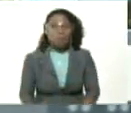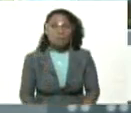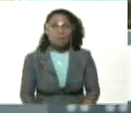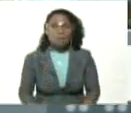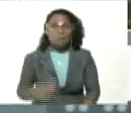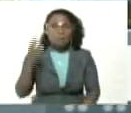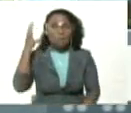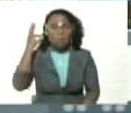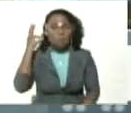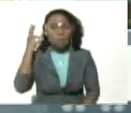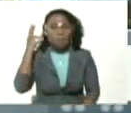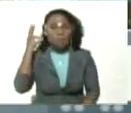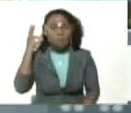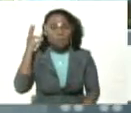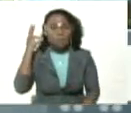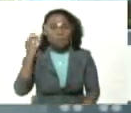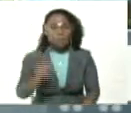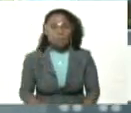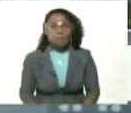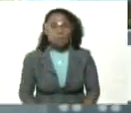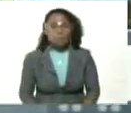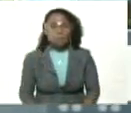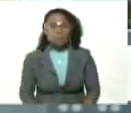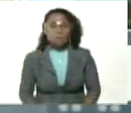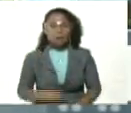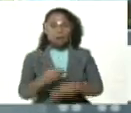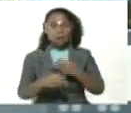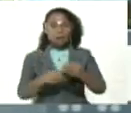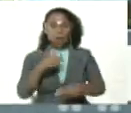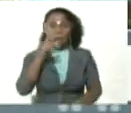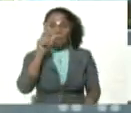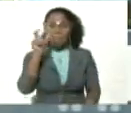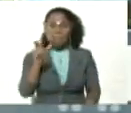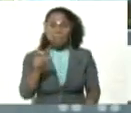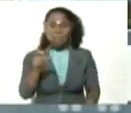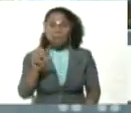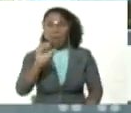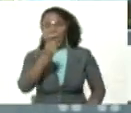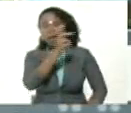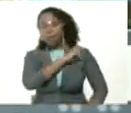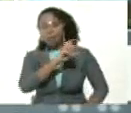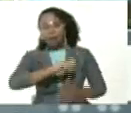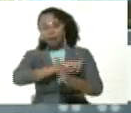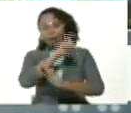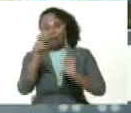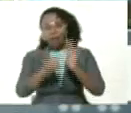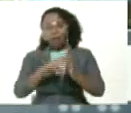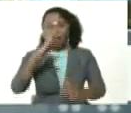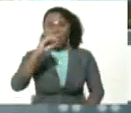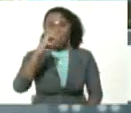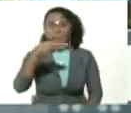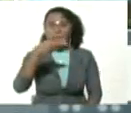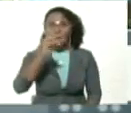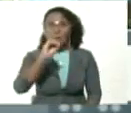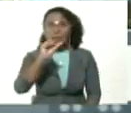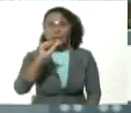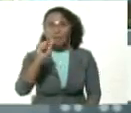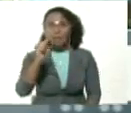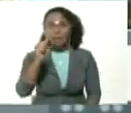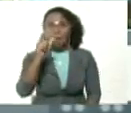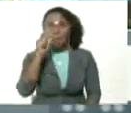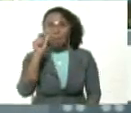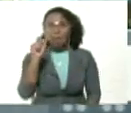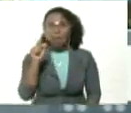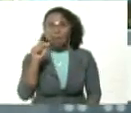Cristal Villegas. Está con Francisco Rojas, gerente general de Coposa. Lucío